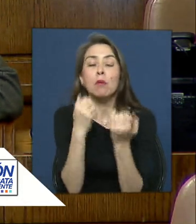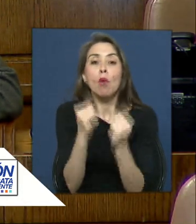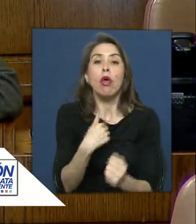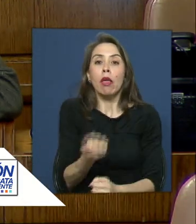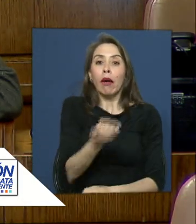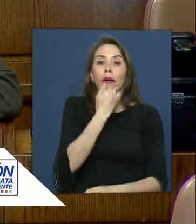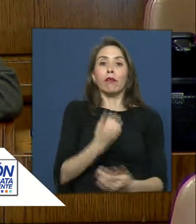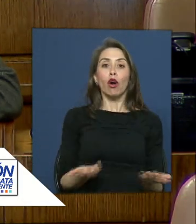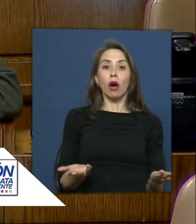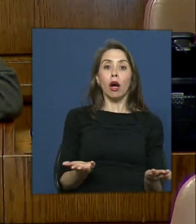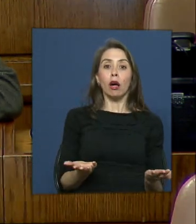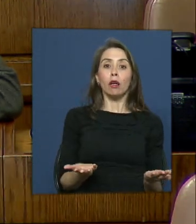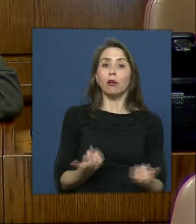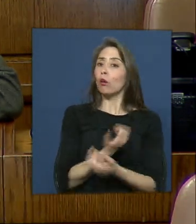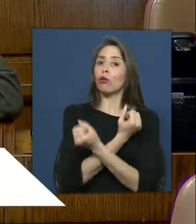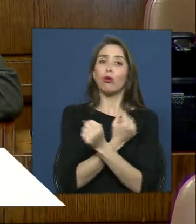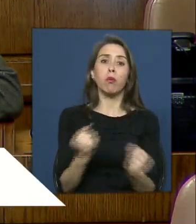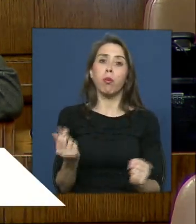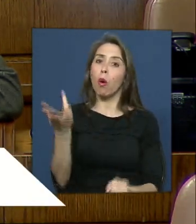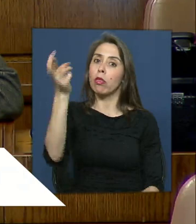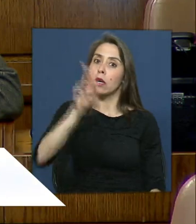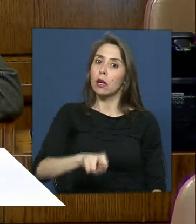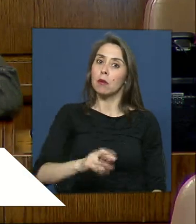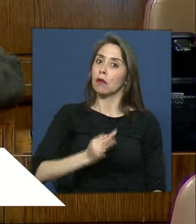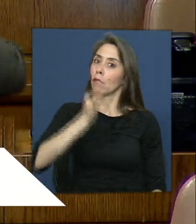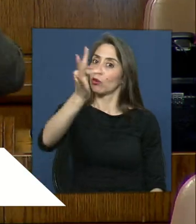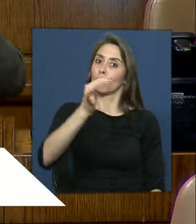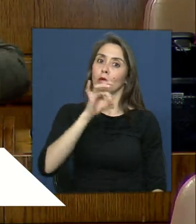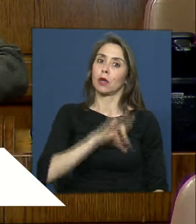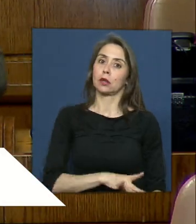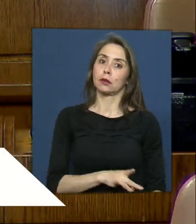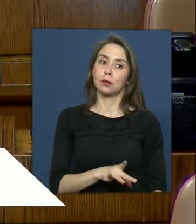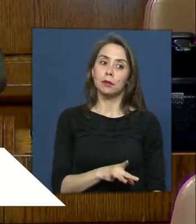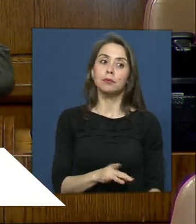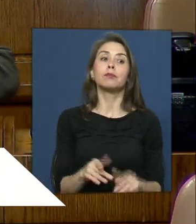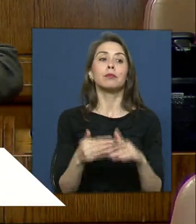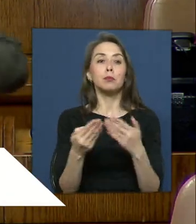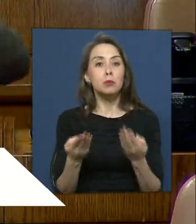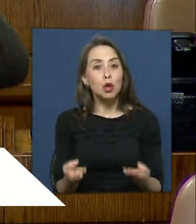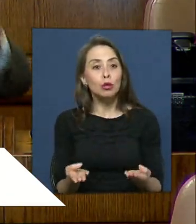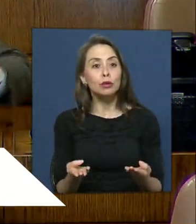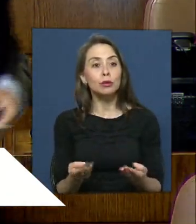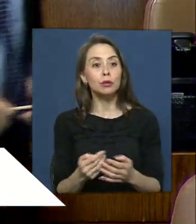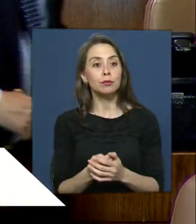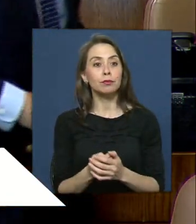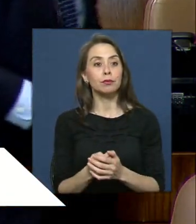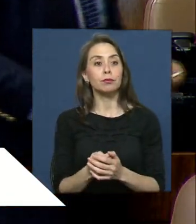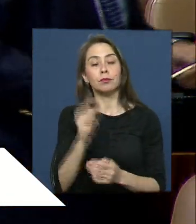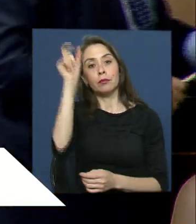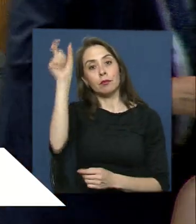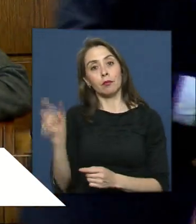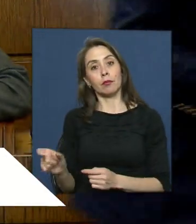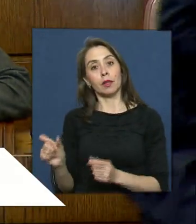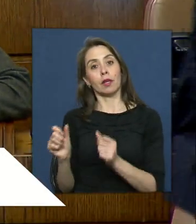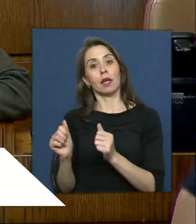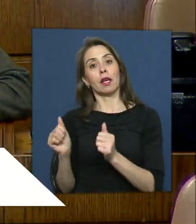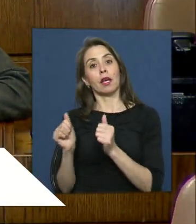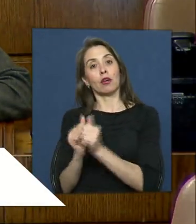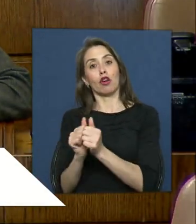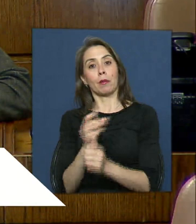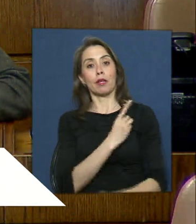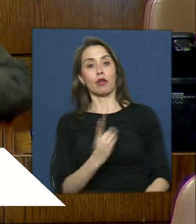Eso no puede volverle a ocurrir a Chile. Por esa misma razón, con el propio colega Rincón en